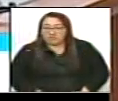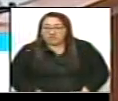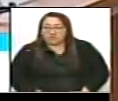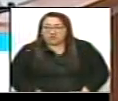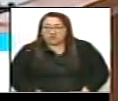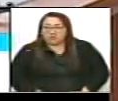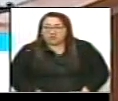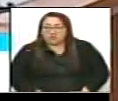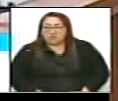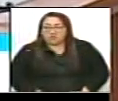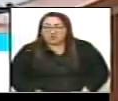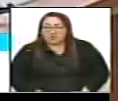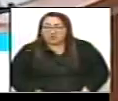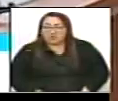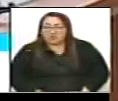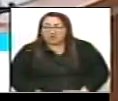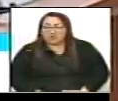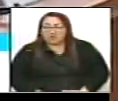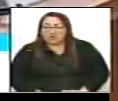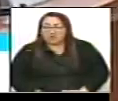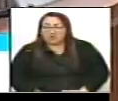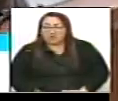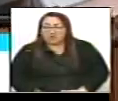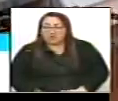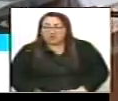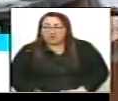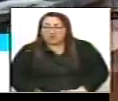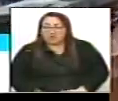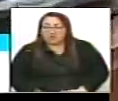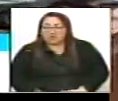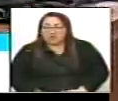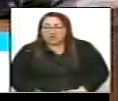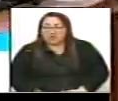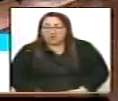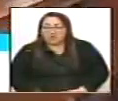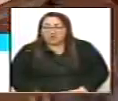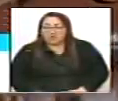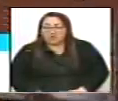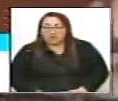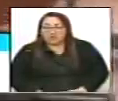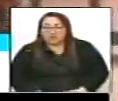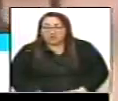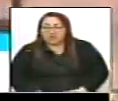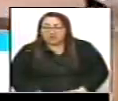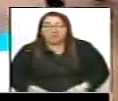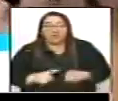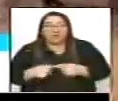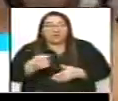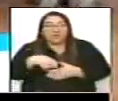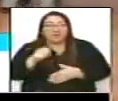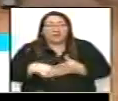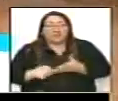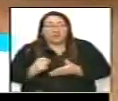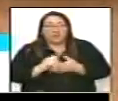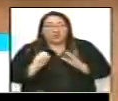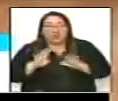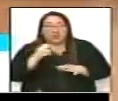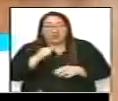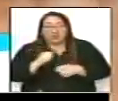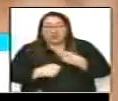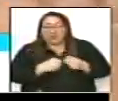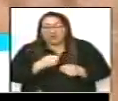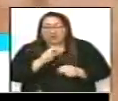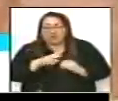la congresista Aramayo. Muchas gracias. Gracias, presidenta. Desde que se firme el contrato, el 9 de diciembre